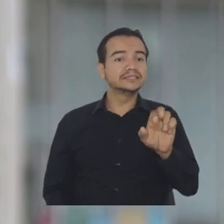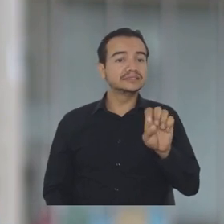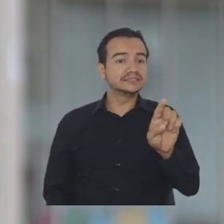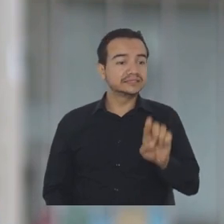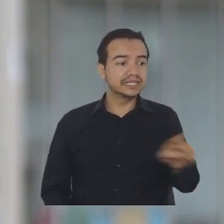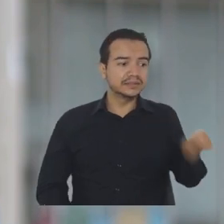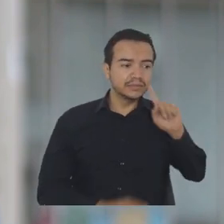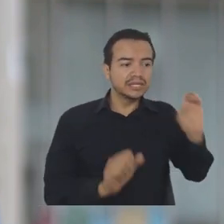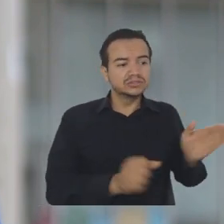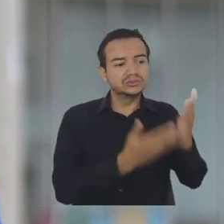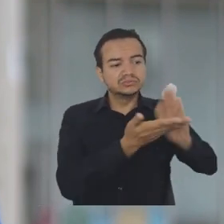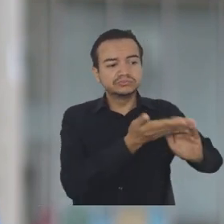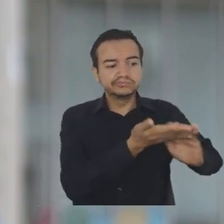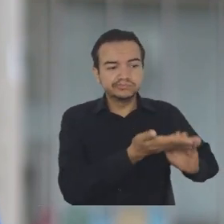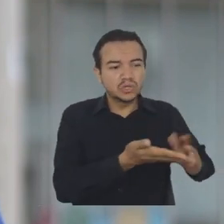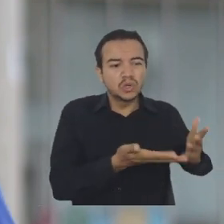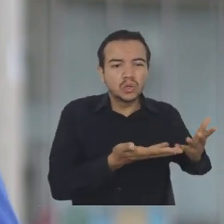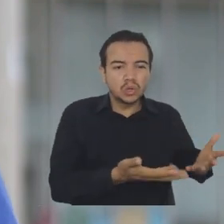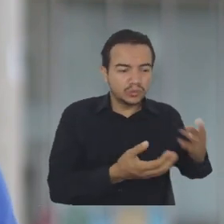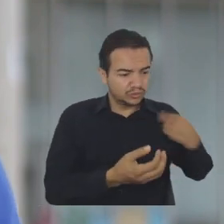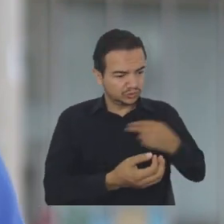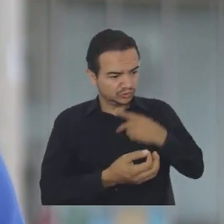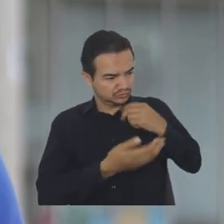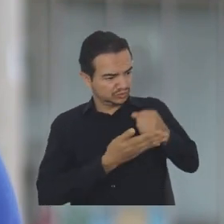río Manzanares de recuperarse y